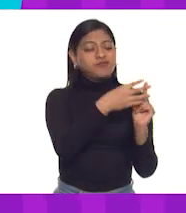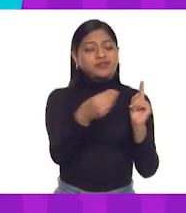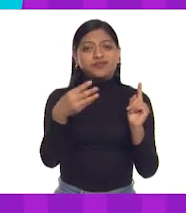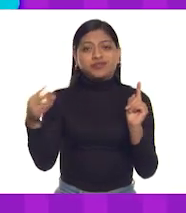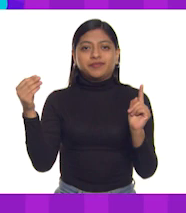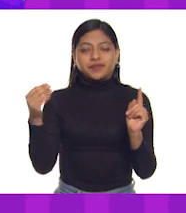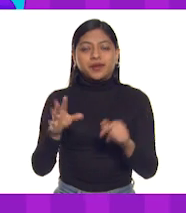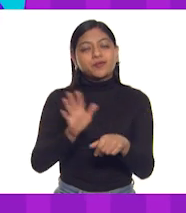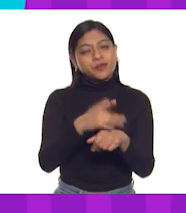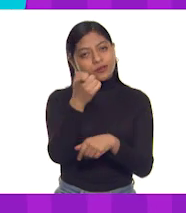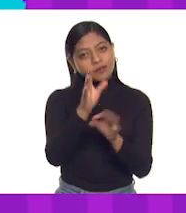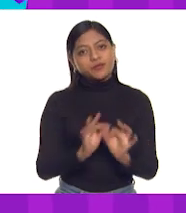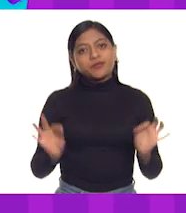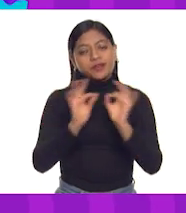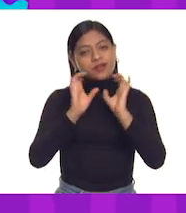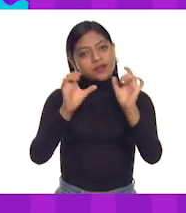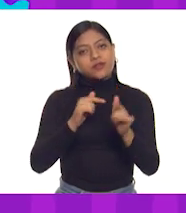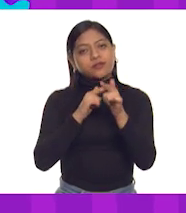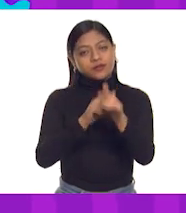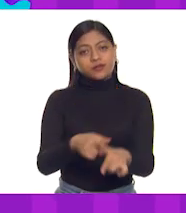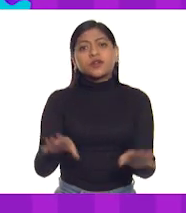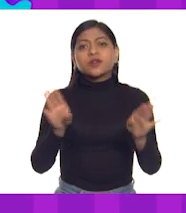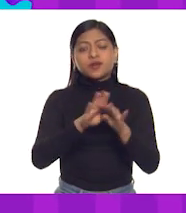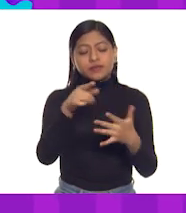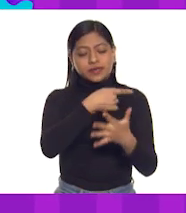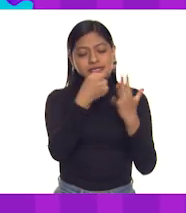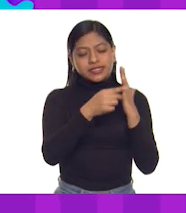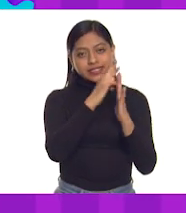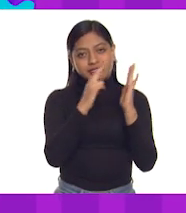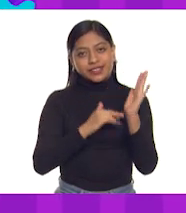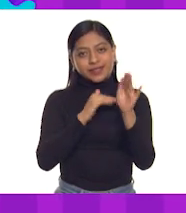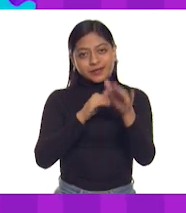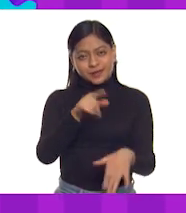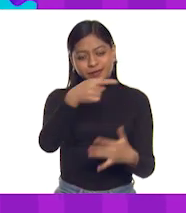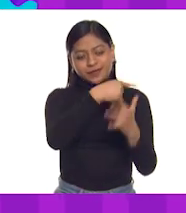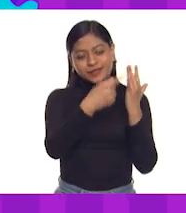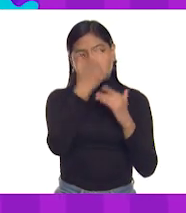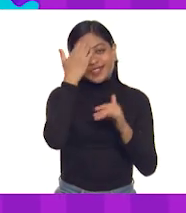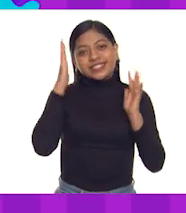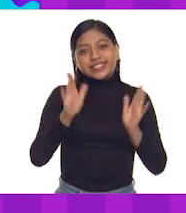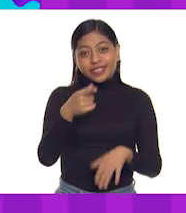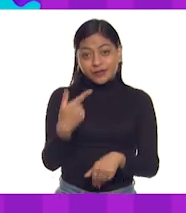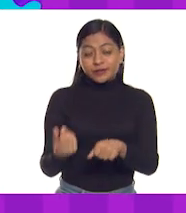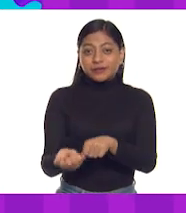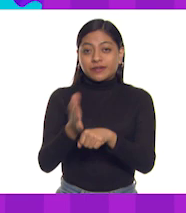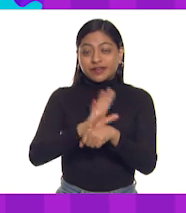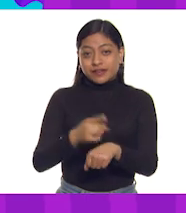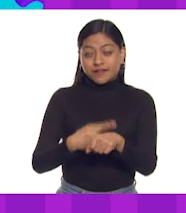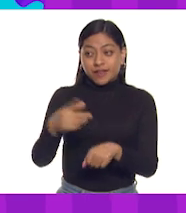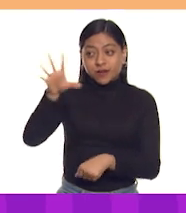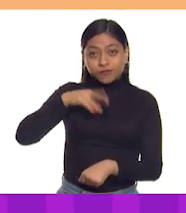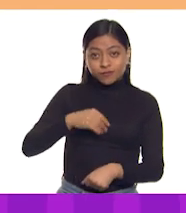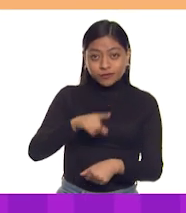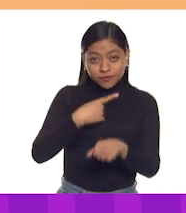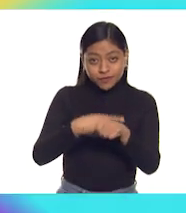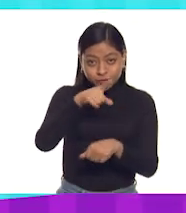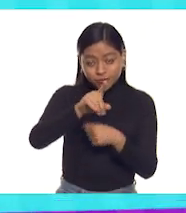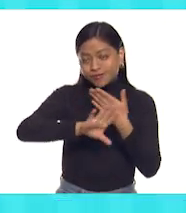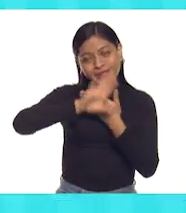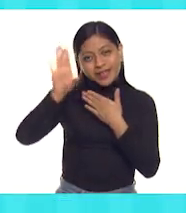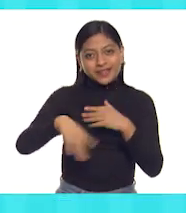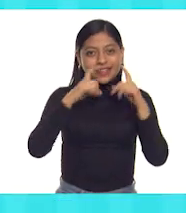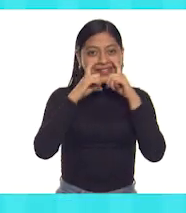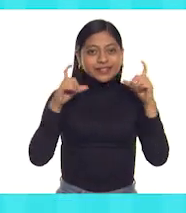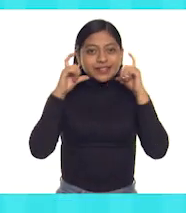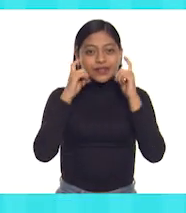personas. Por eso hay que continuar cuidándonos siguiendo las buenas prácticas que ya todos conocemos para evitar contagiarnos.